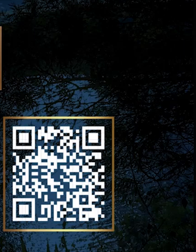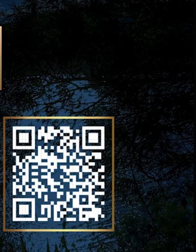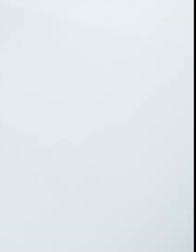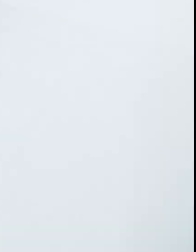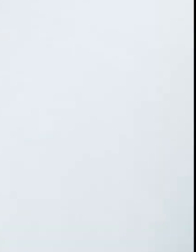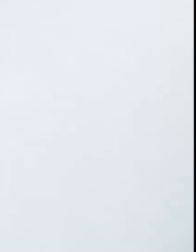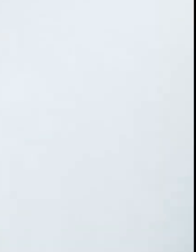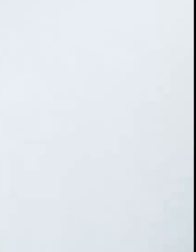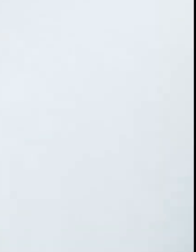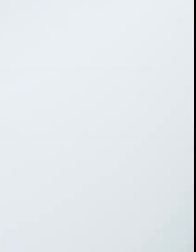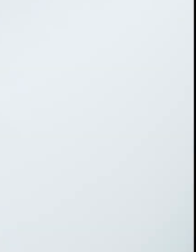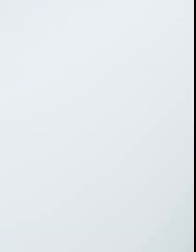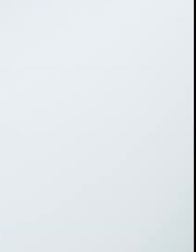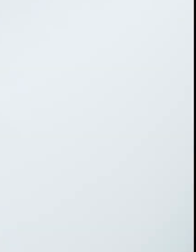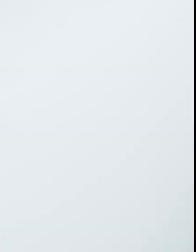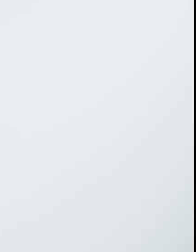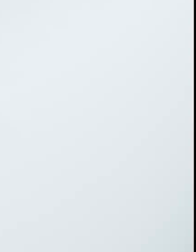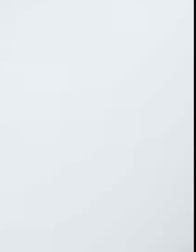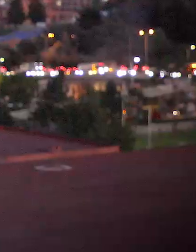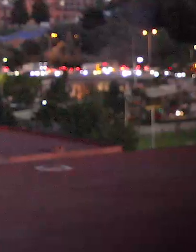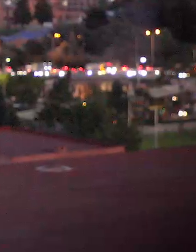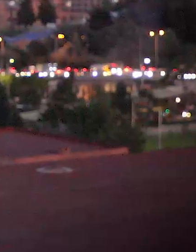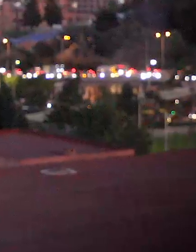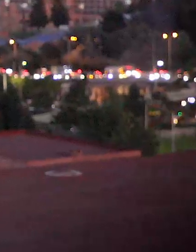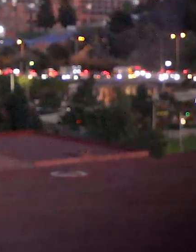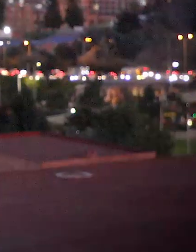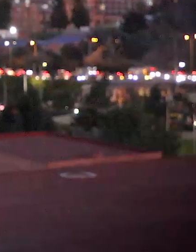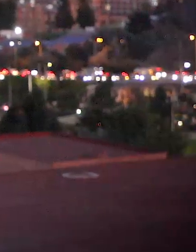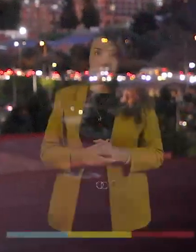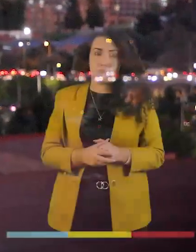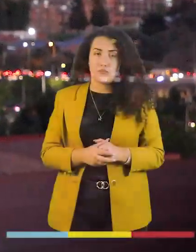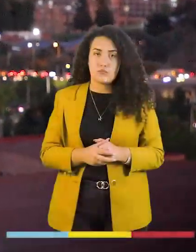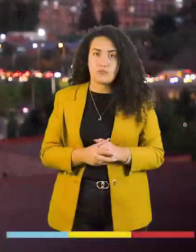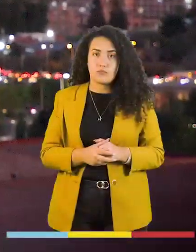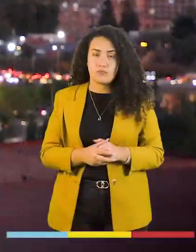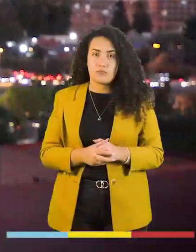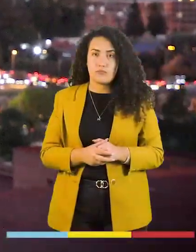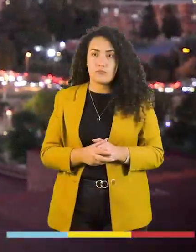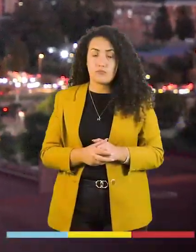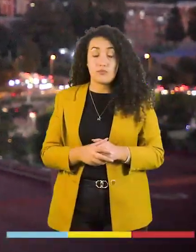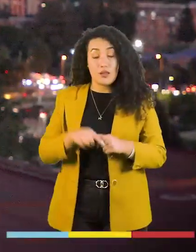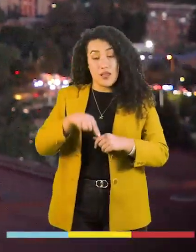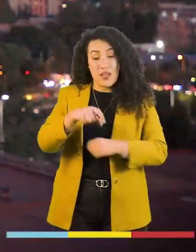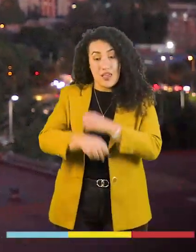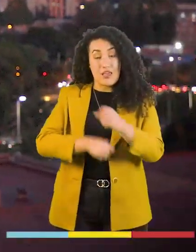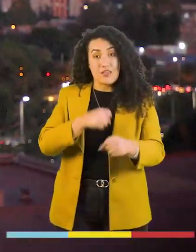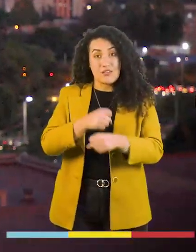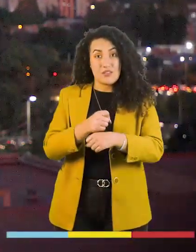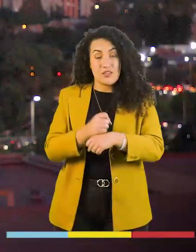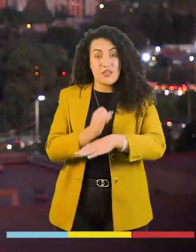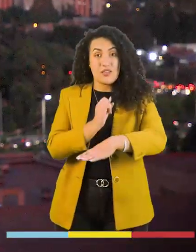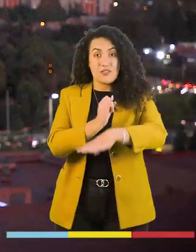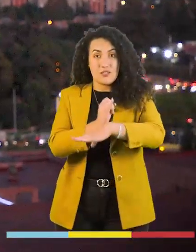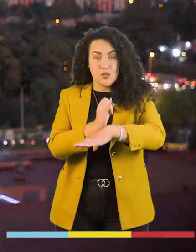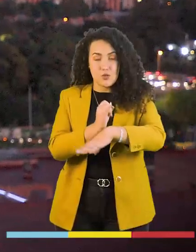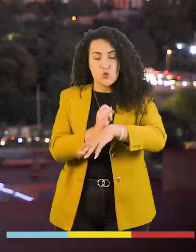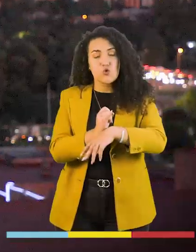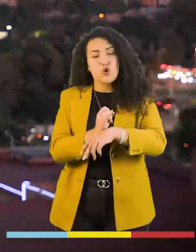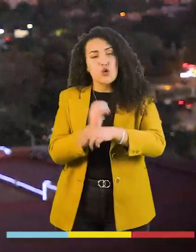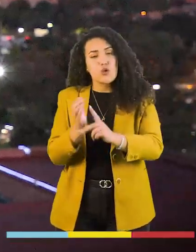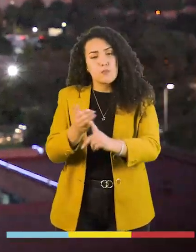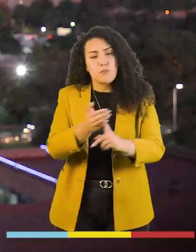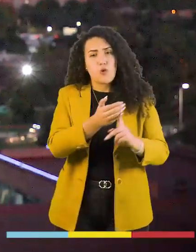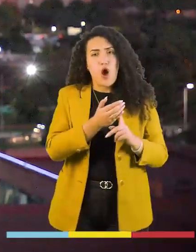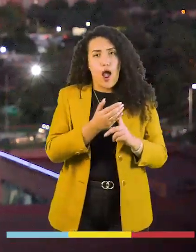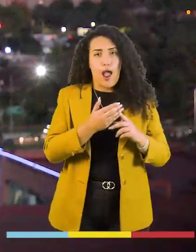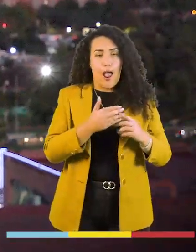www.marcacundinamarca.com con el código Descubre Cundinamarca. Y dentro de los muchos logros que obtuvo este año el Instituto de Protección y